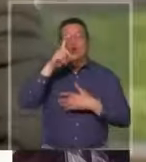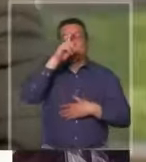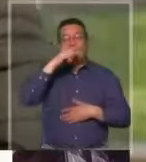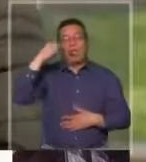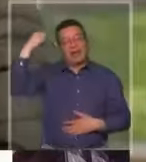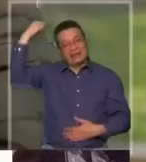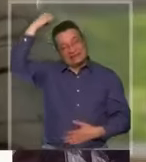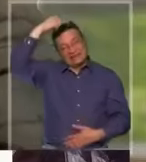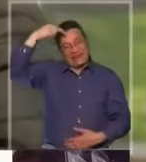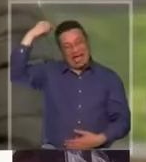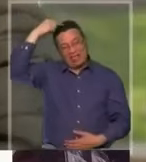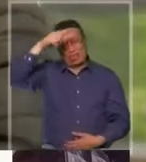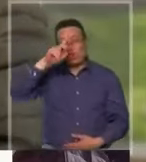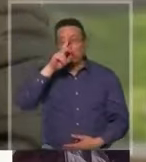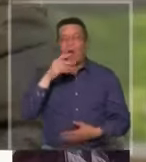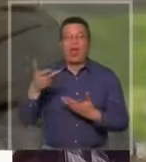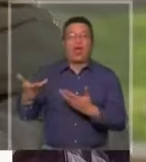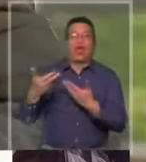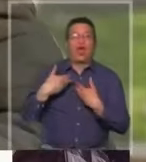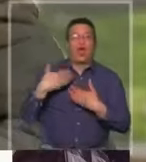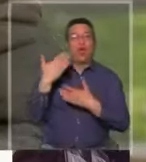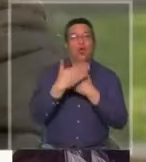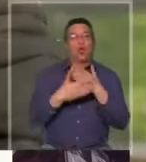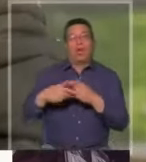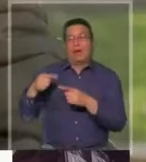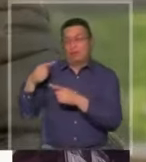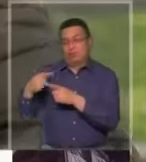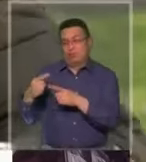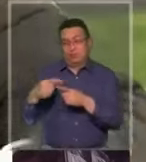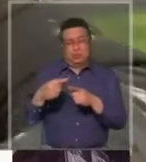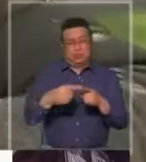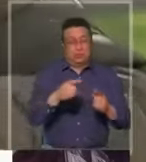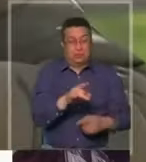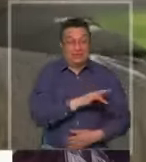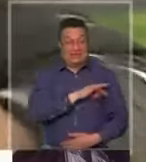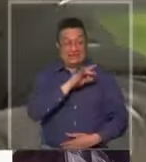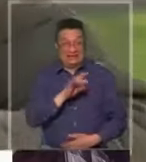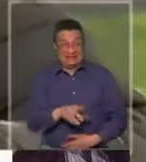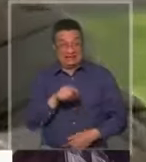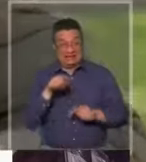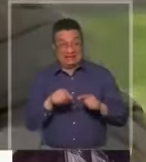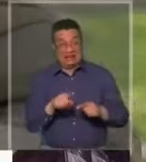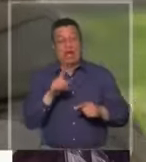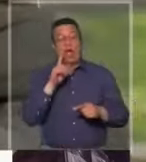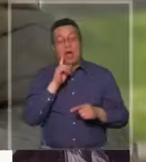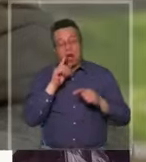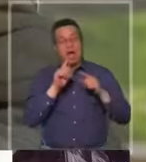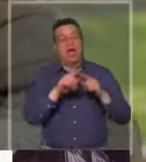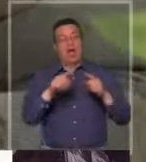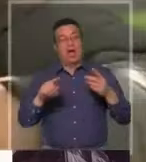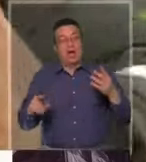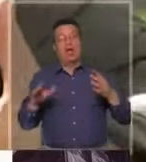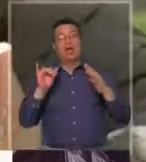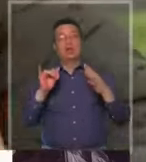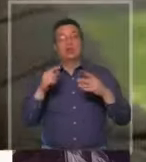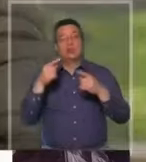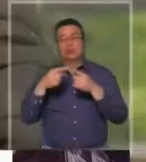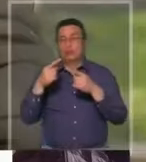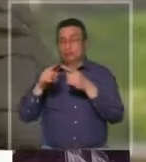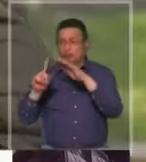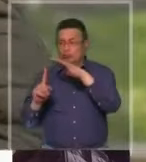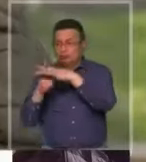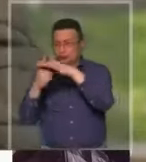y lo que pasa con esto es que tan diversa acá en Chile con la cantidad de de de orígenes de